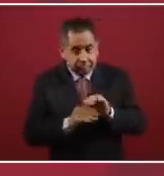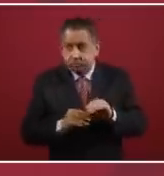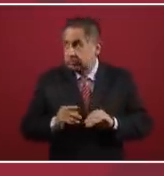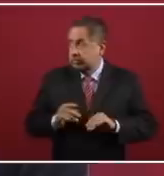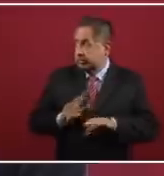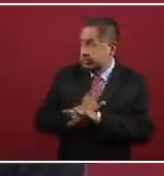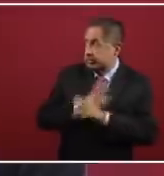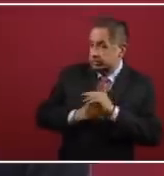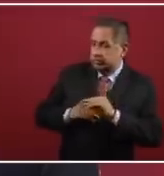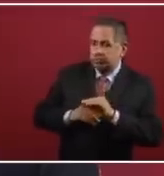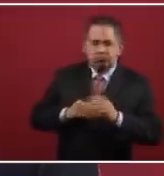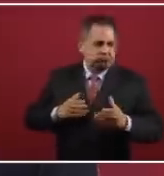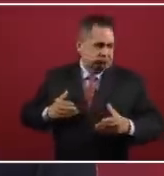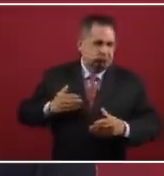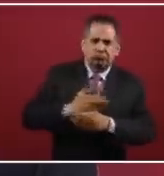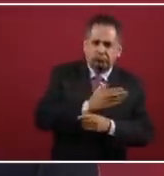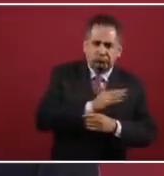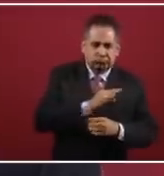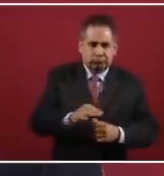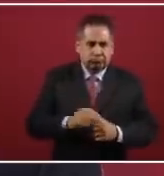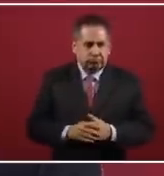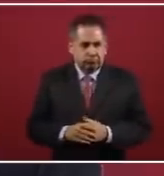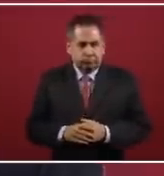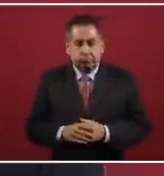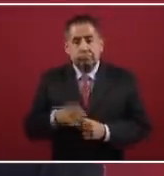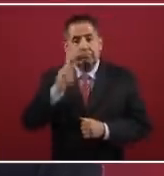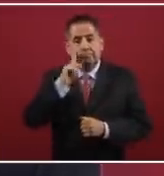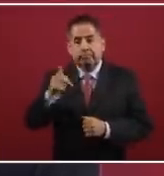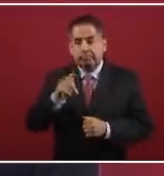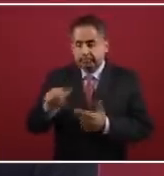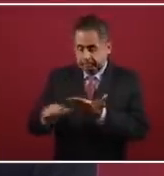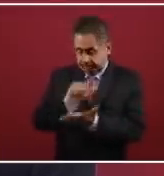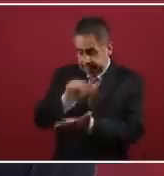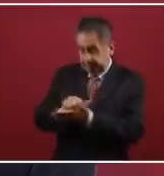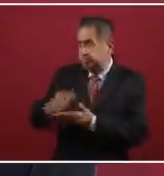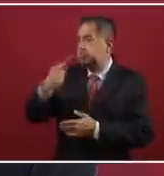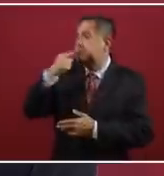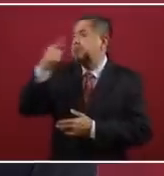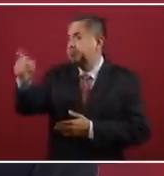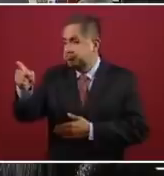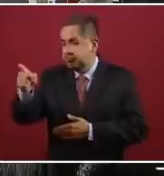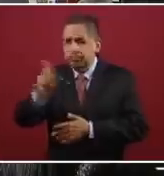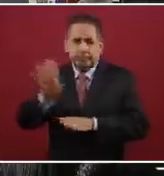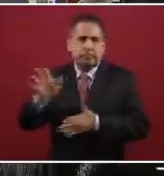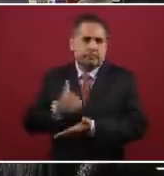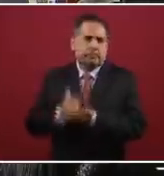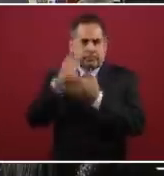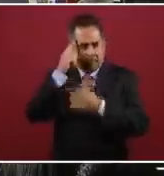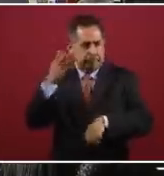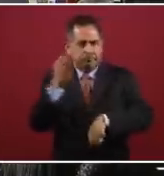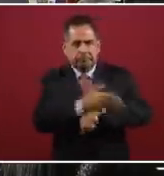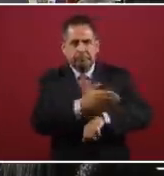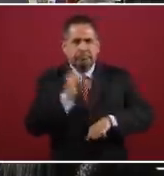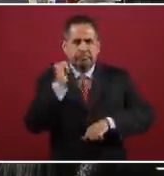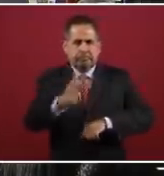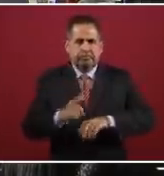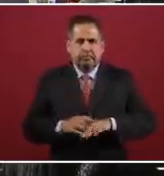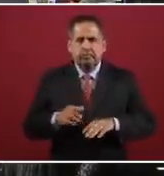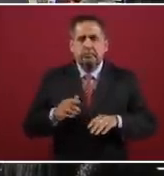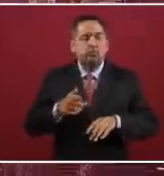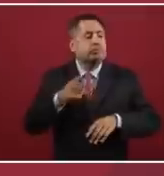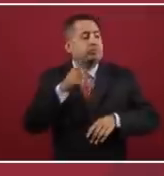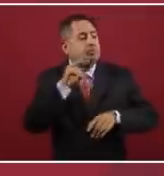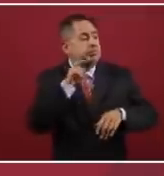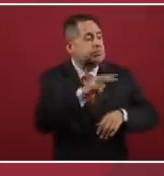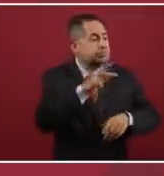viéramos. Sin embargo, el acta coadyuva en el tema penal. Esto no se queda solo en lo